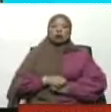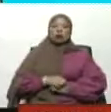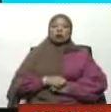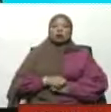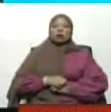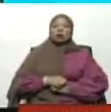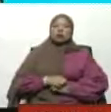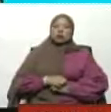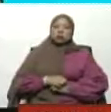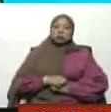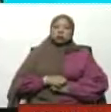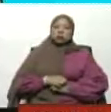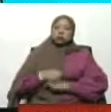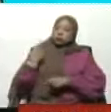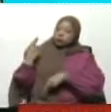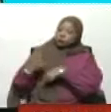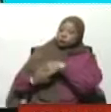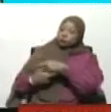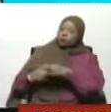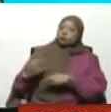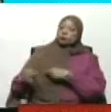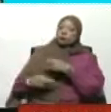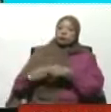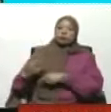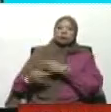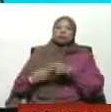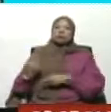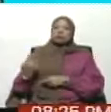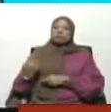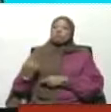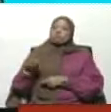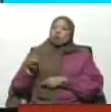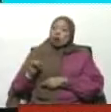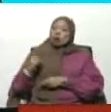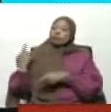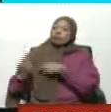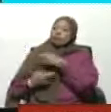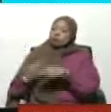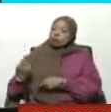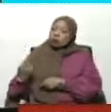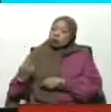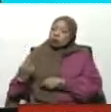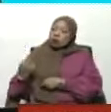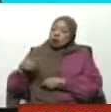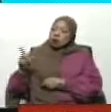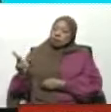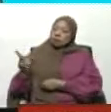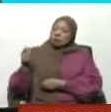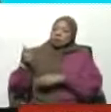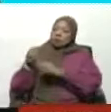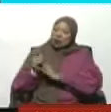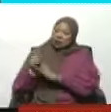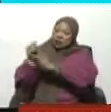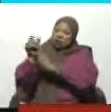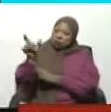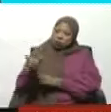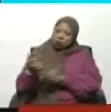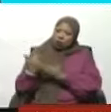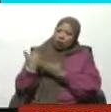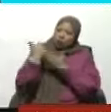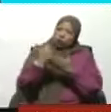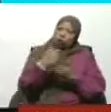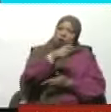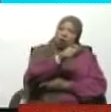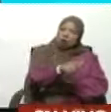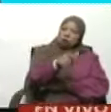En revolución, quien vaya al poder es para servir y no para ser servido.